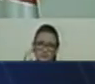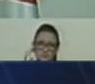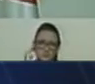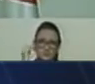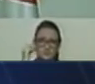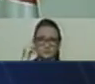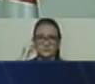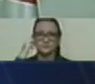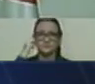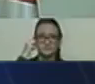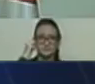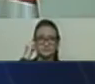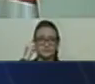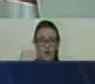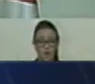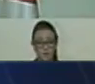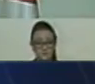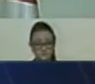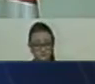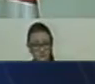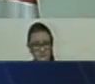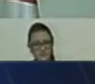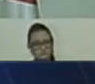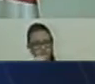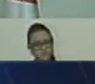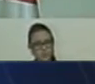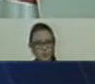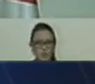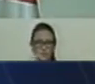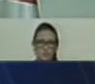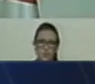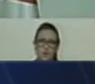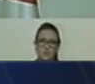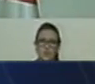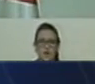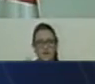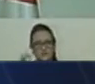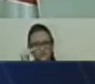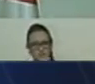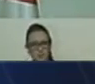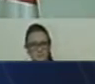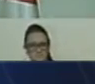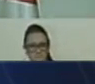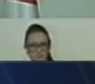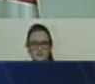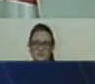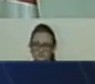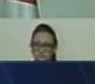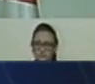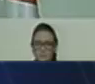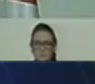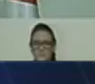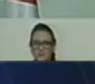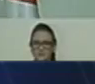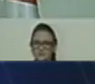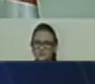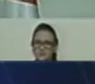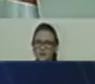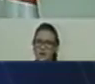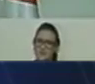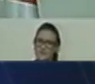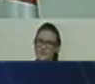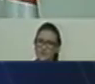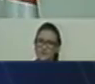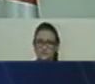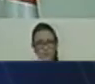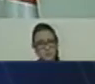Estamos perfeccionándolo para que le llegue a todo nuestro pueblo la atención médica y le llegue su medicina en un gran esfuerzo que nuestro